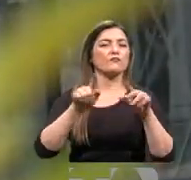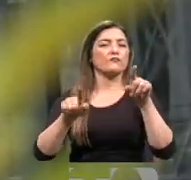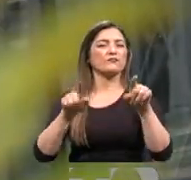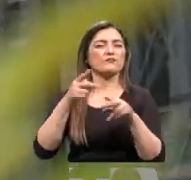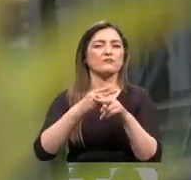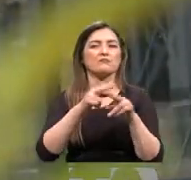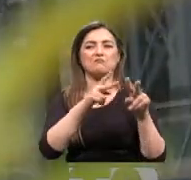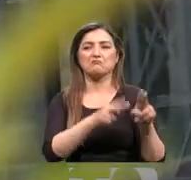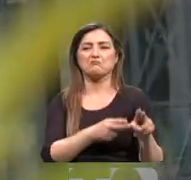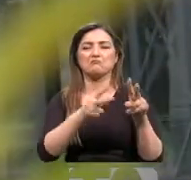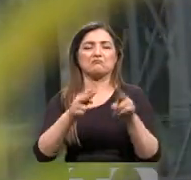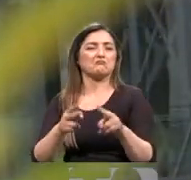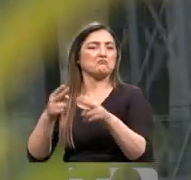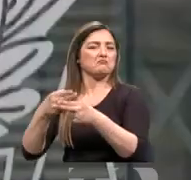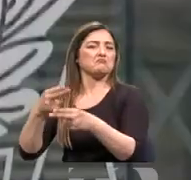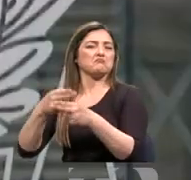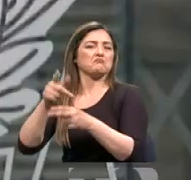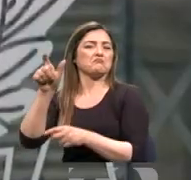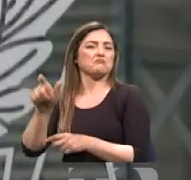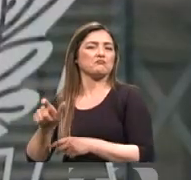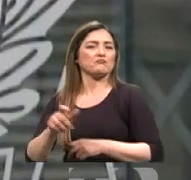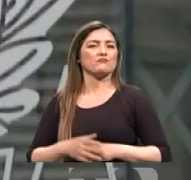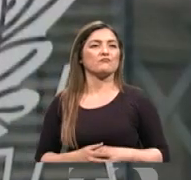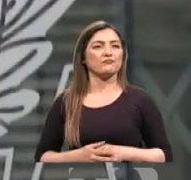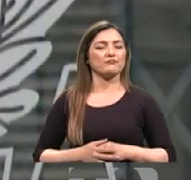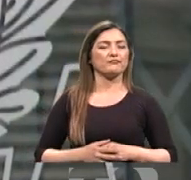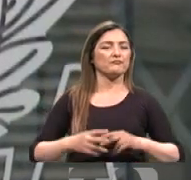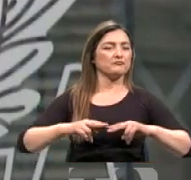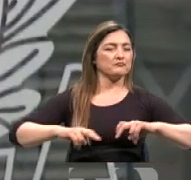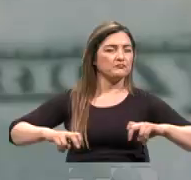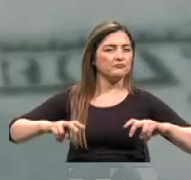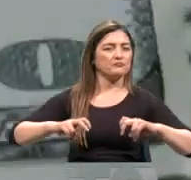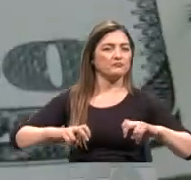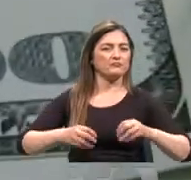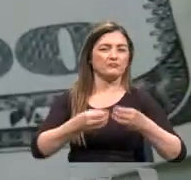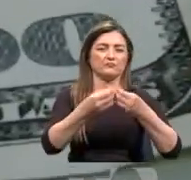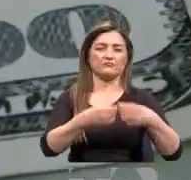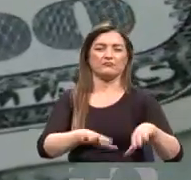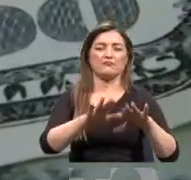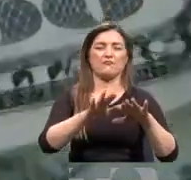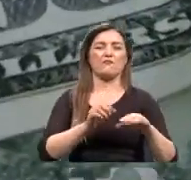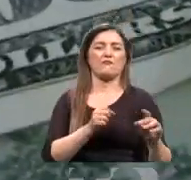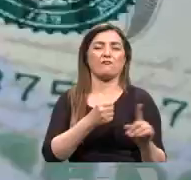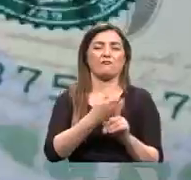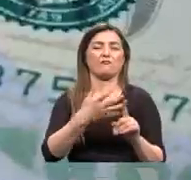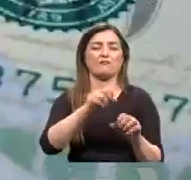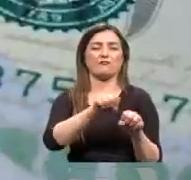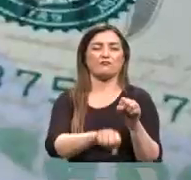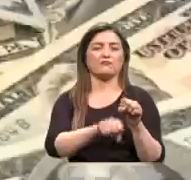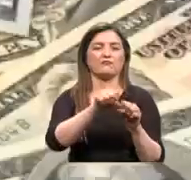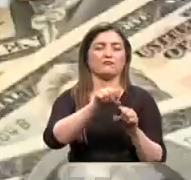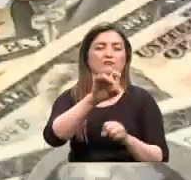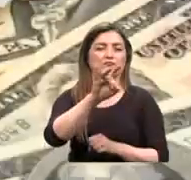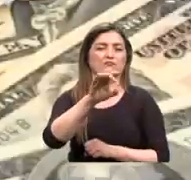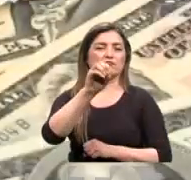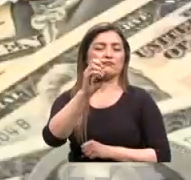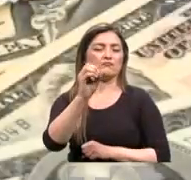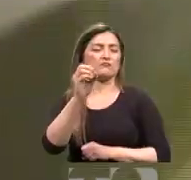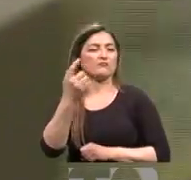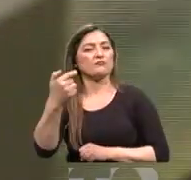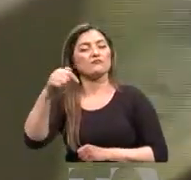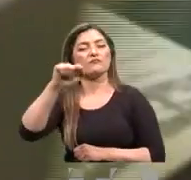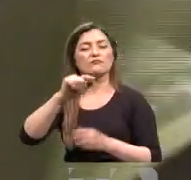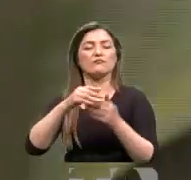común, Fiscalía investiga un perjuicio para el Instituto de Seguridad Social de la Policía por al menos 800 millones de dólares